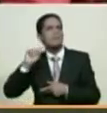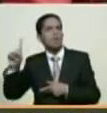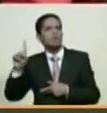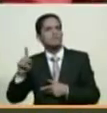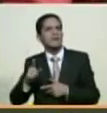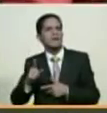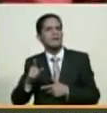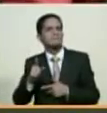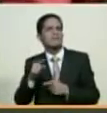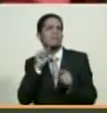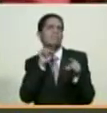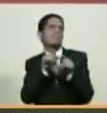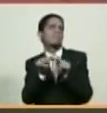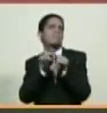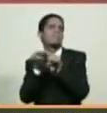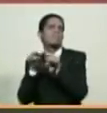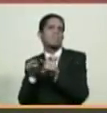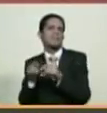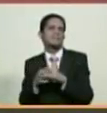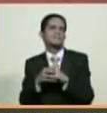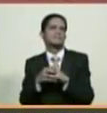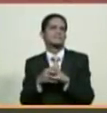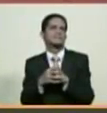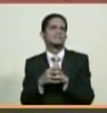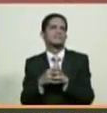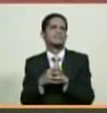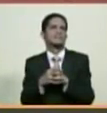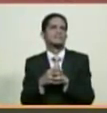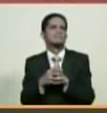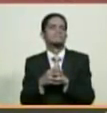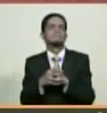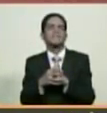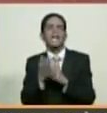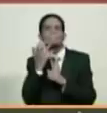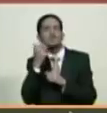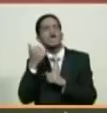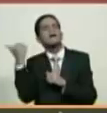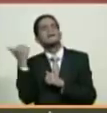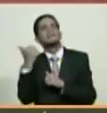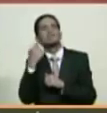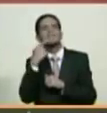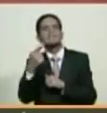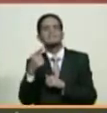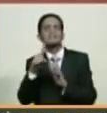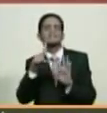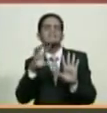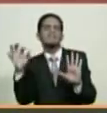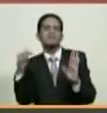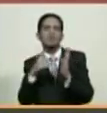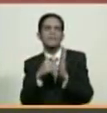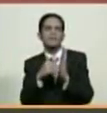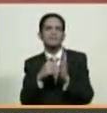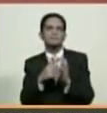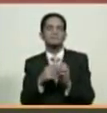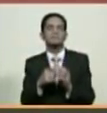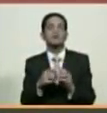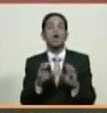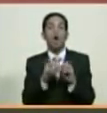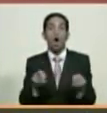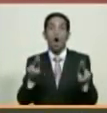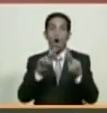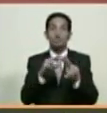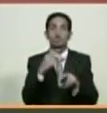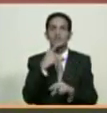En su chiste, pero encierra una gran verdad. Ellos dicen que son 600,000, ACNUR dice que son 400,000. Nosotros tenemos